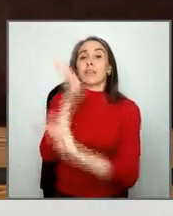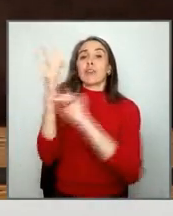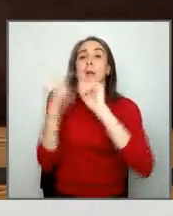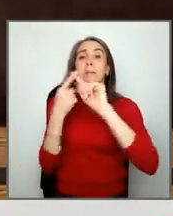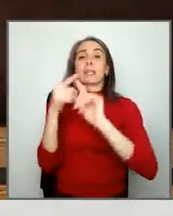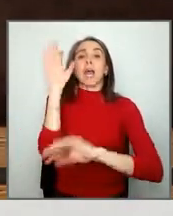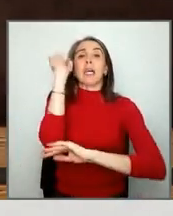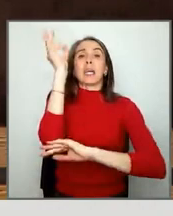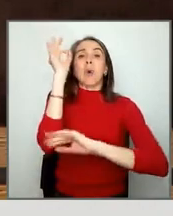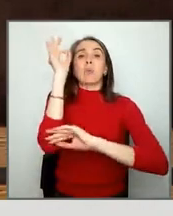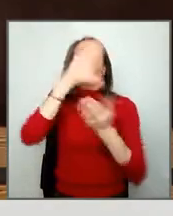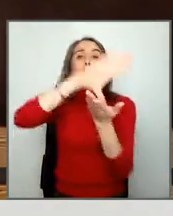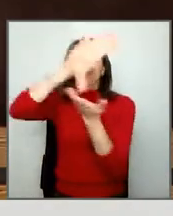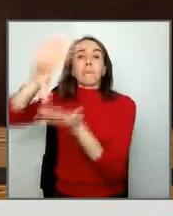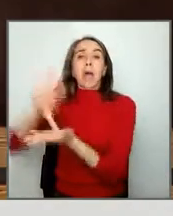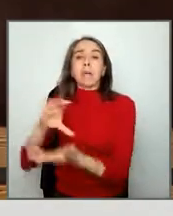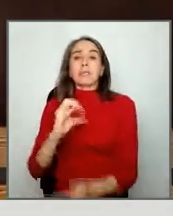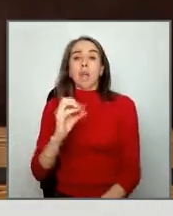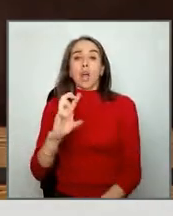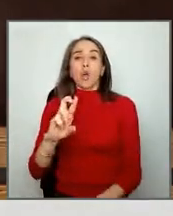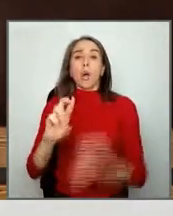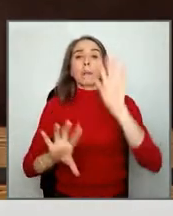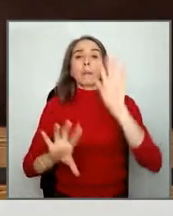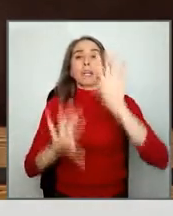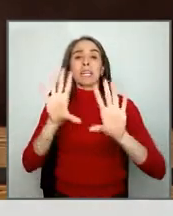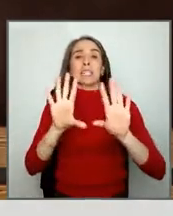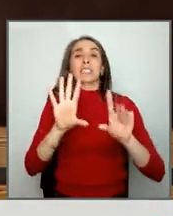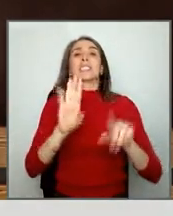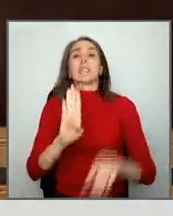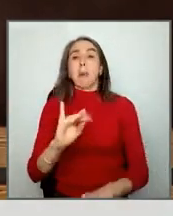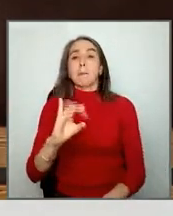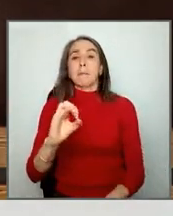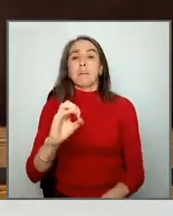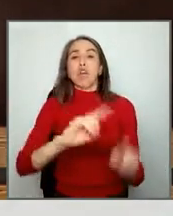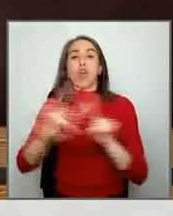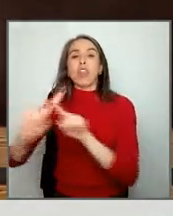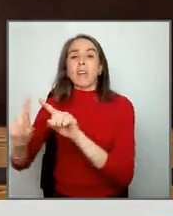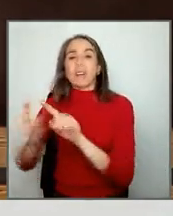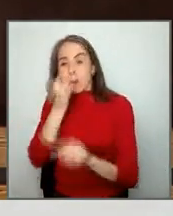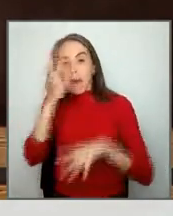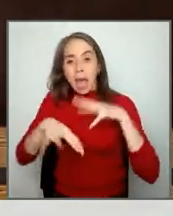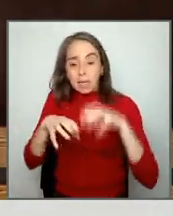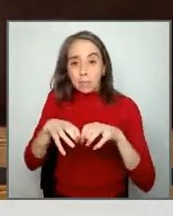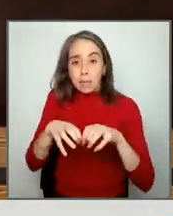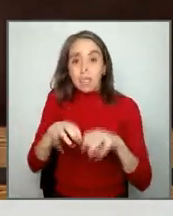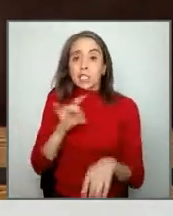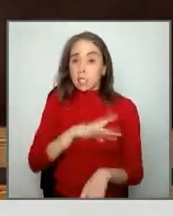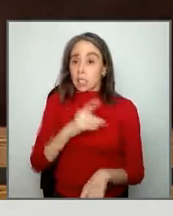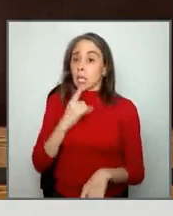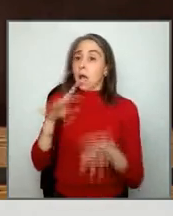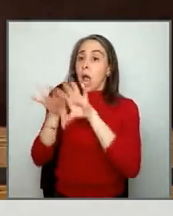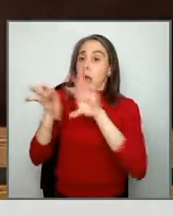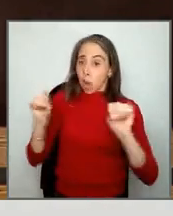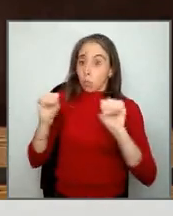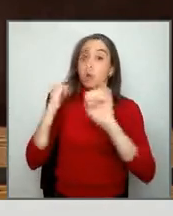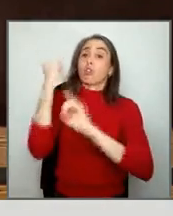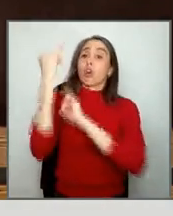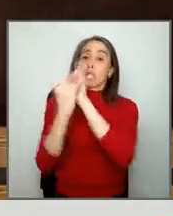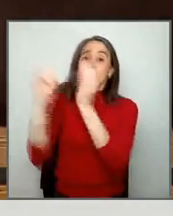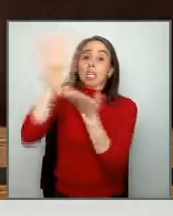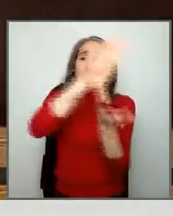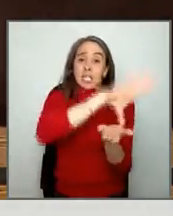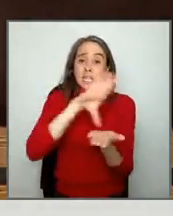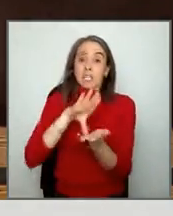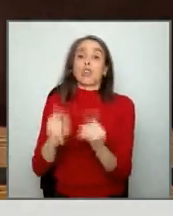de biodiversidad acordamos un nuevo compromiso internacional un compromiso equivalente al acuerdo de